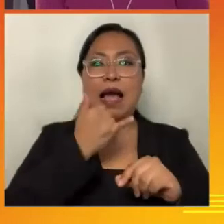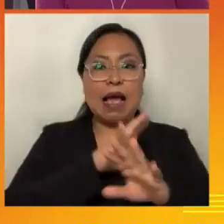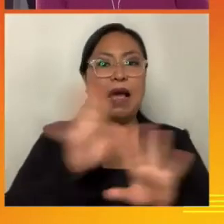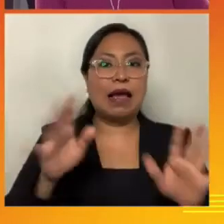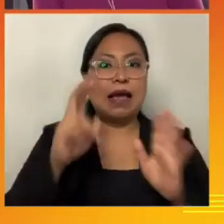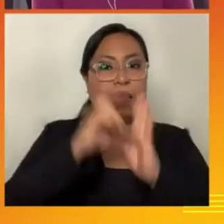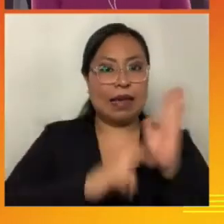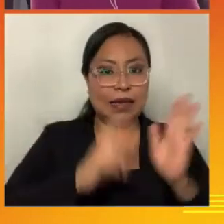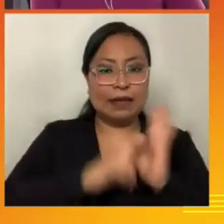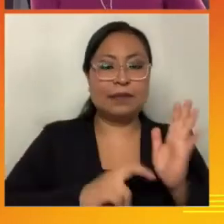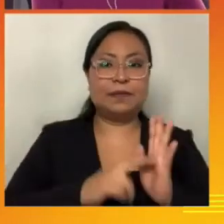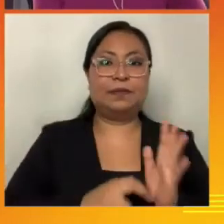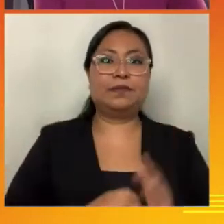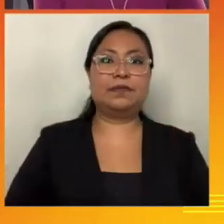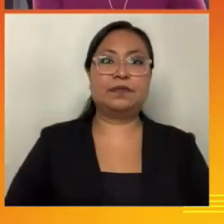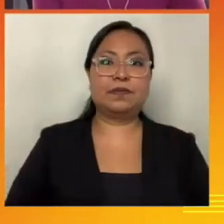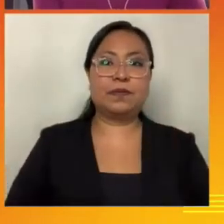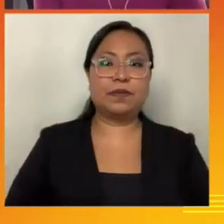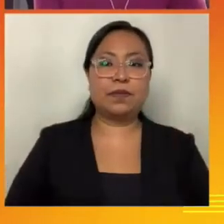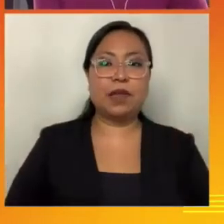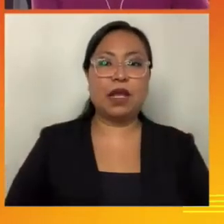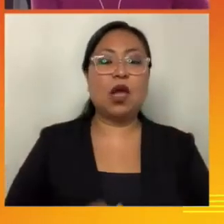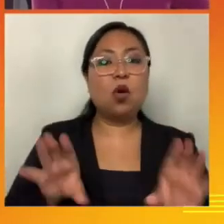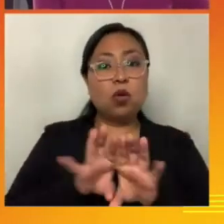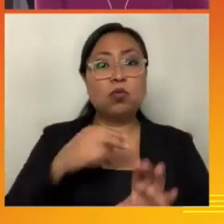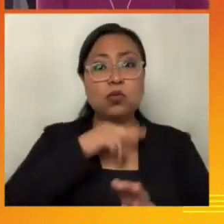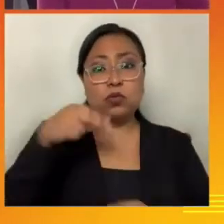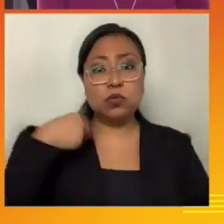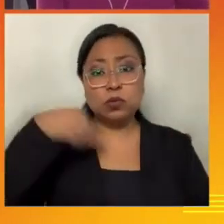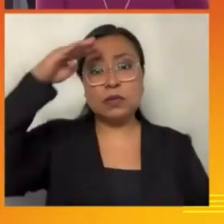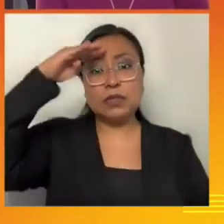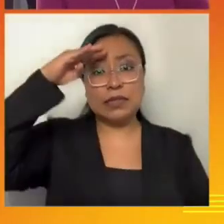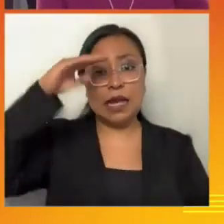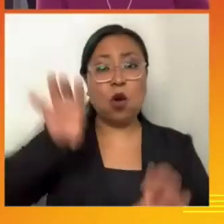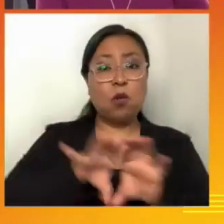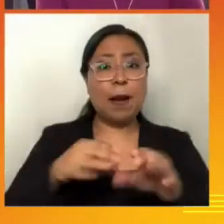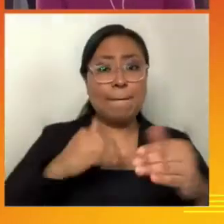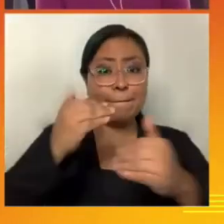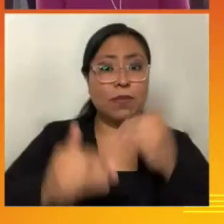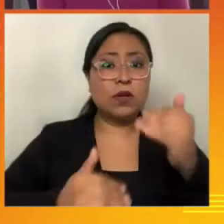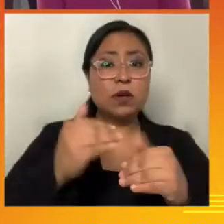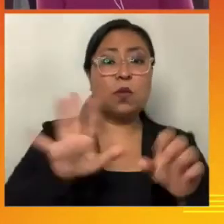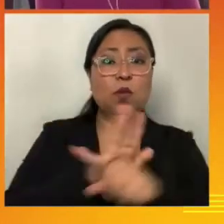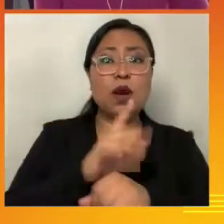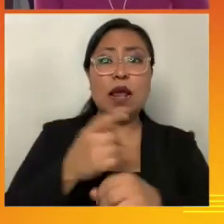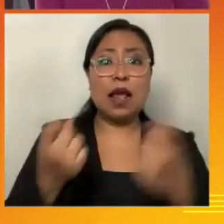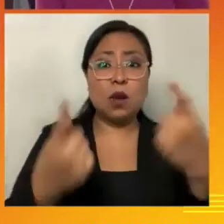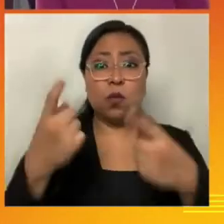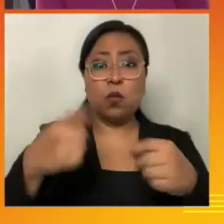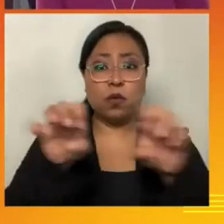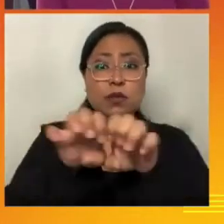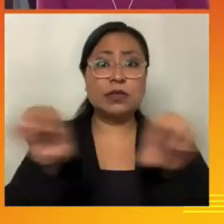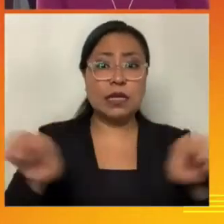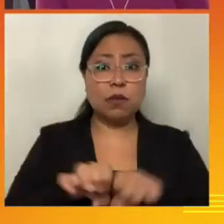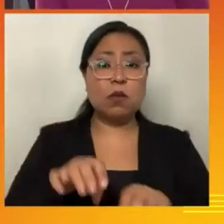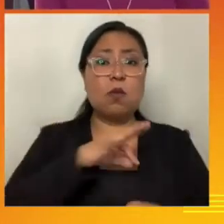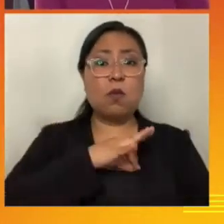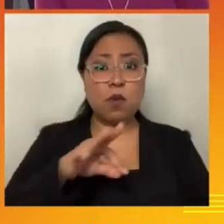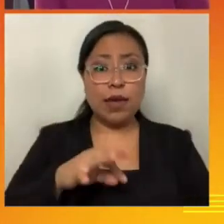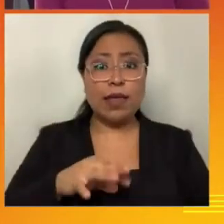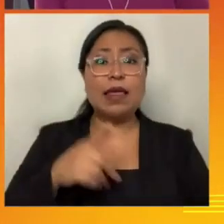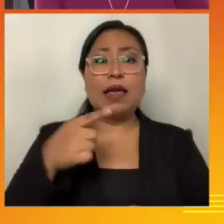a pensar tal vez en cómo estos procesos que muchas personas del equipo llevan a cabo podrían tal